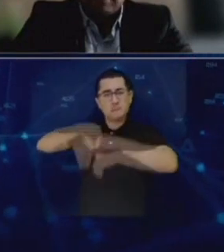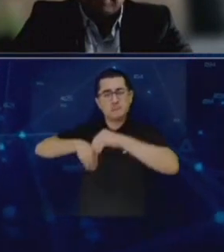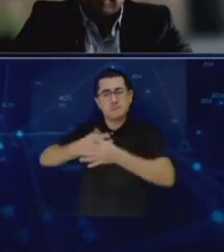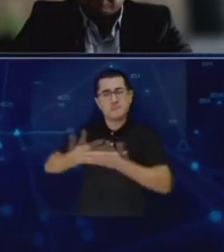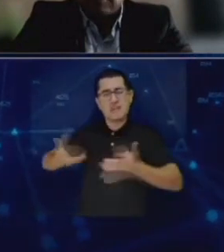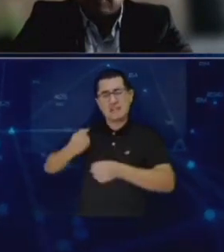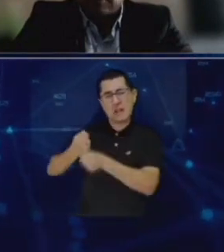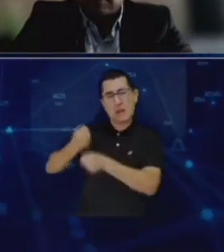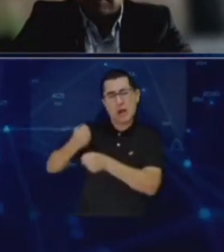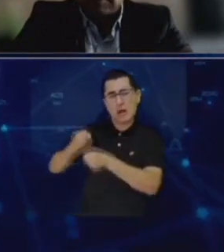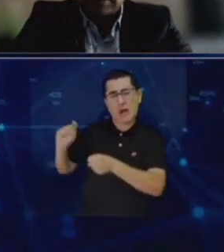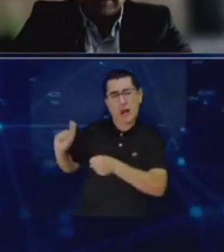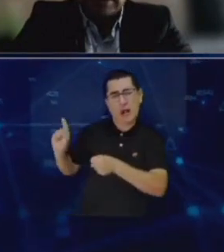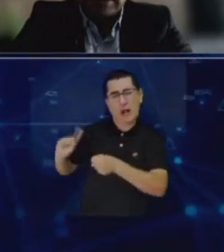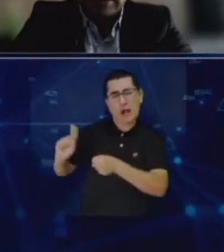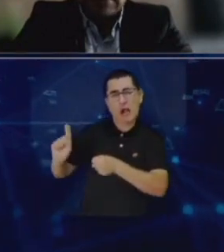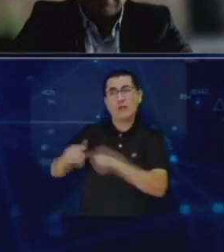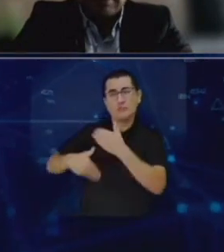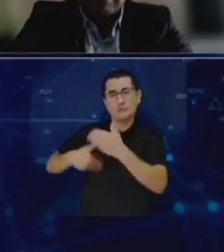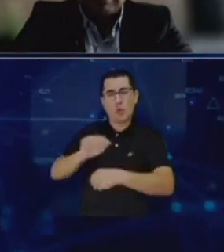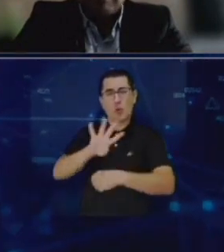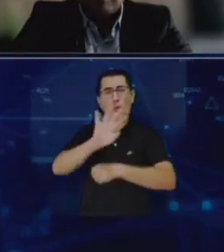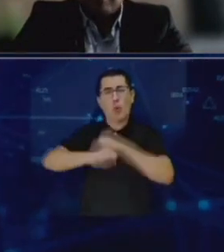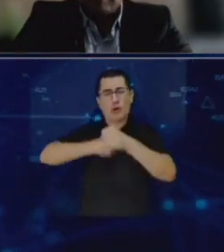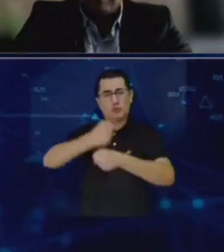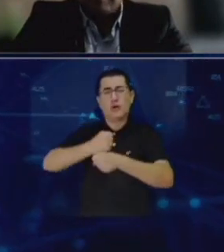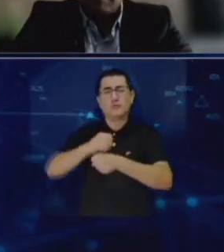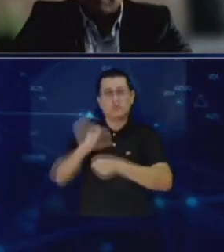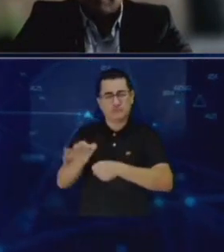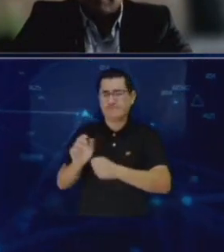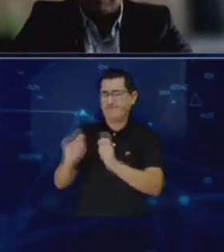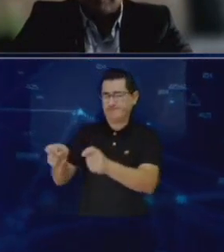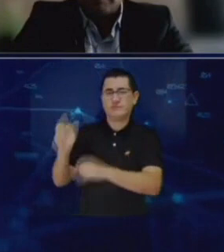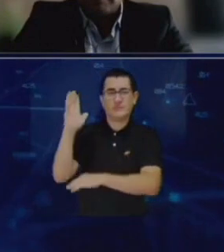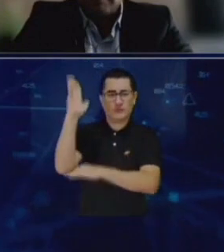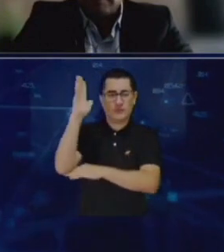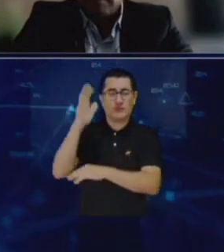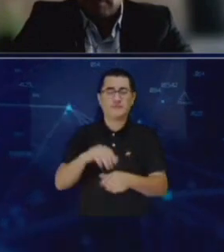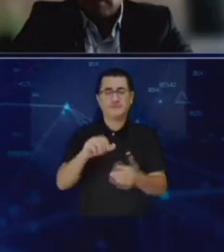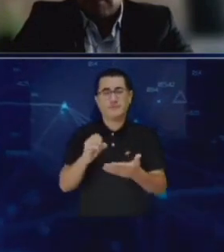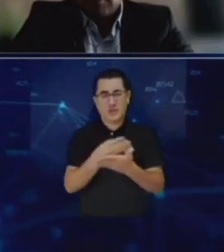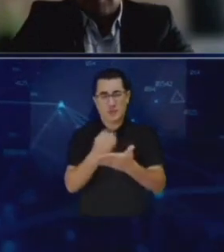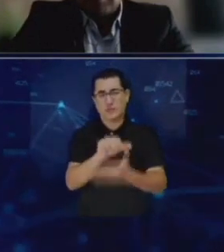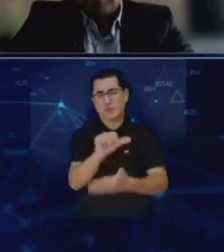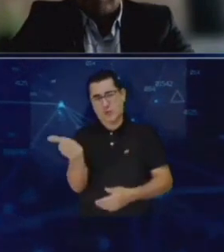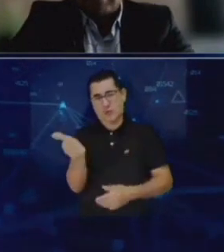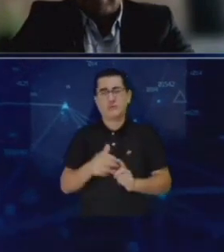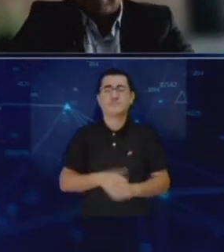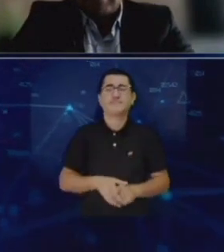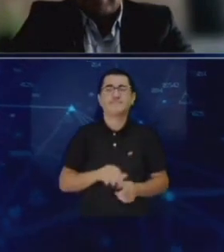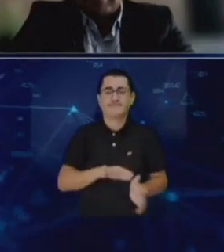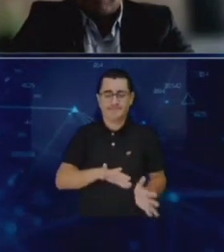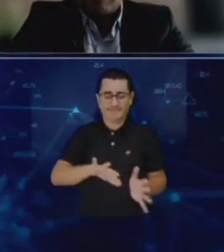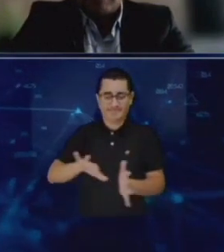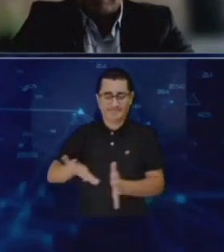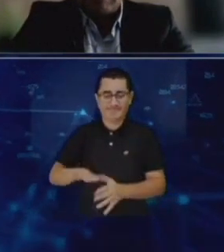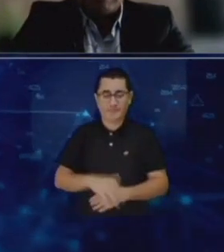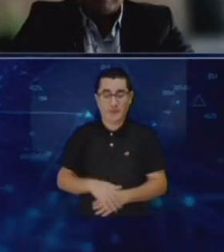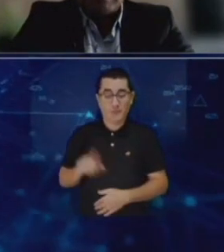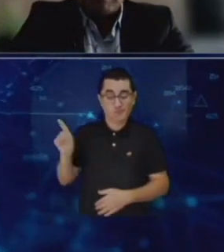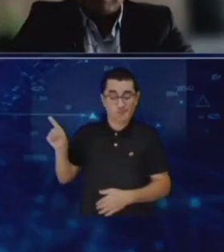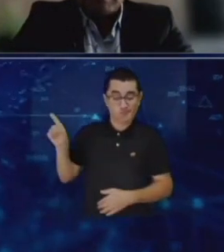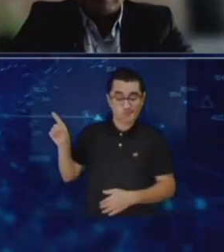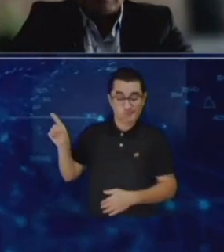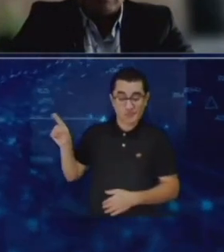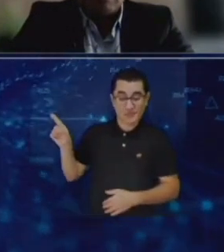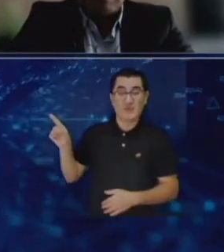largo de los 4 años entre cada conferencia. La siguiente, por favor. En esta oportunidad,